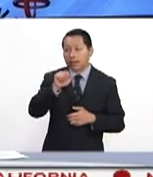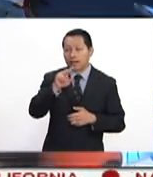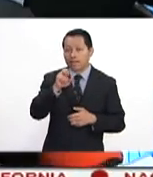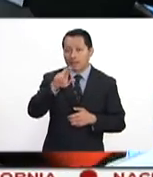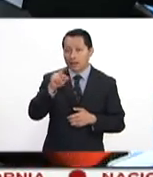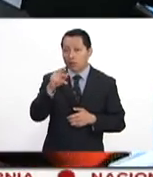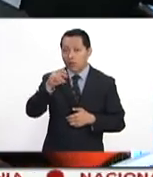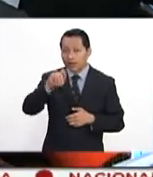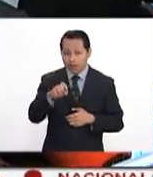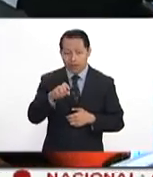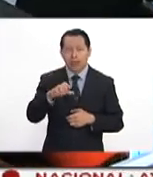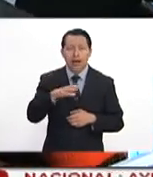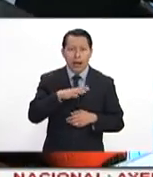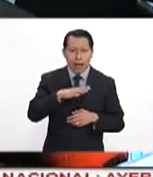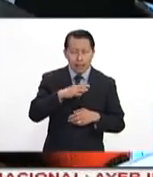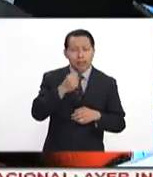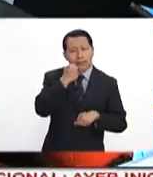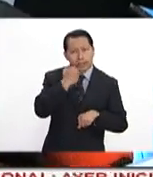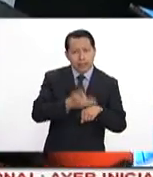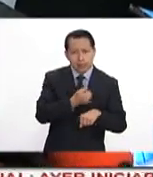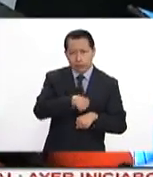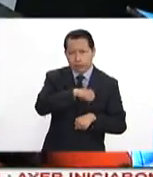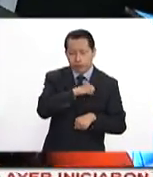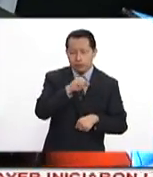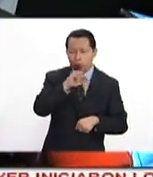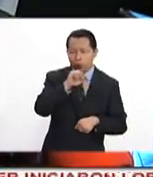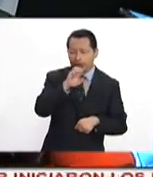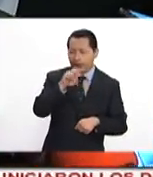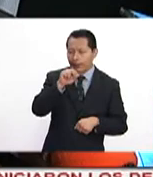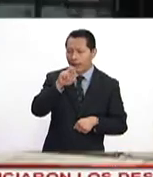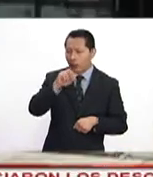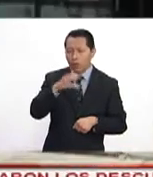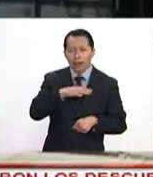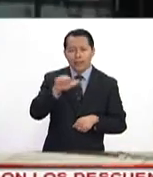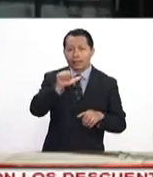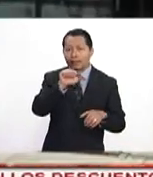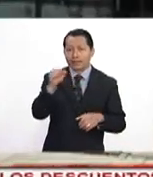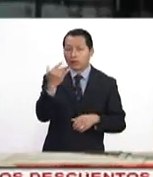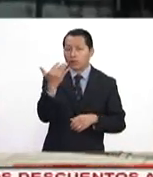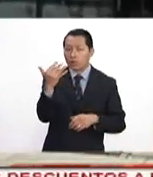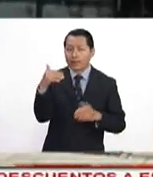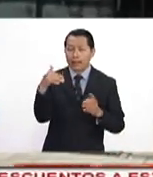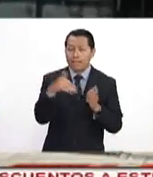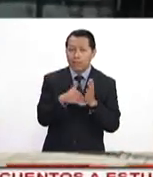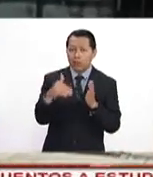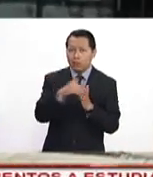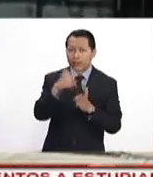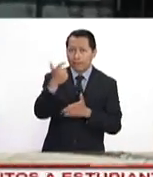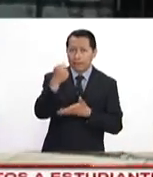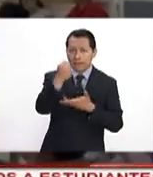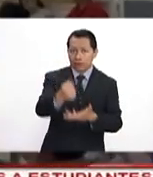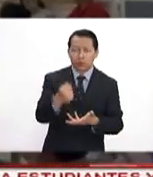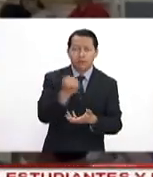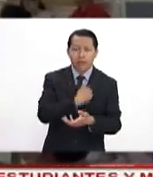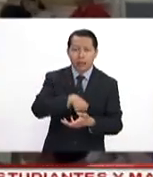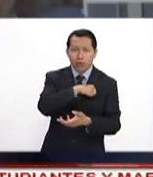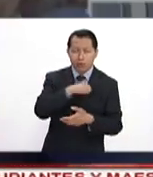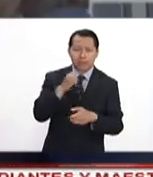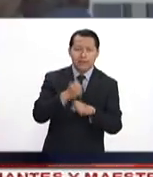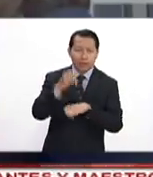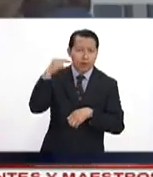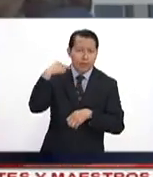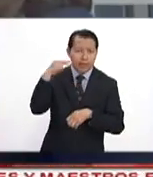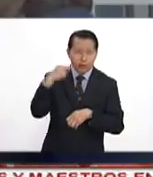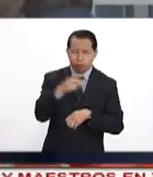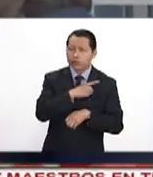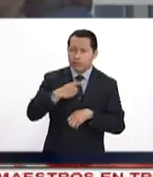secretario de Salud, José Narro, exigió que se compruebe el destino de más de 650 millones de pesos en gastos de salud, esto en el estado de